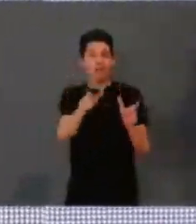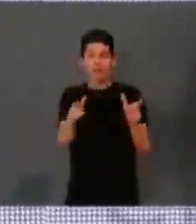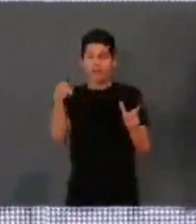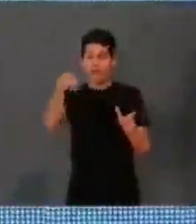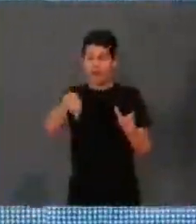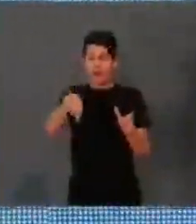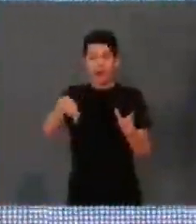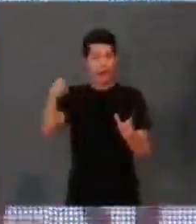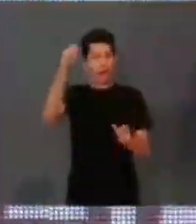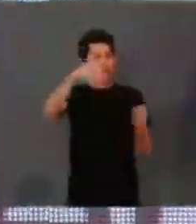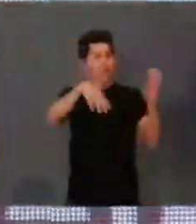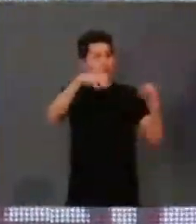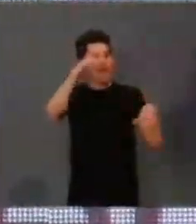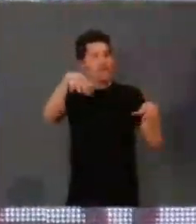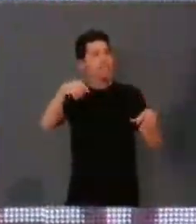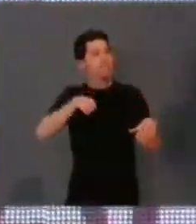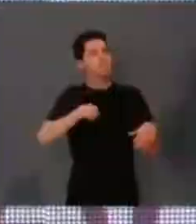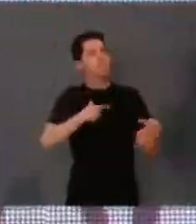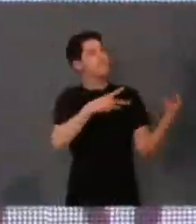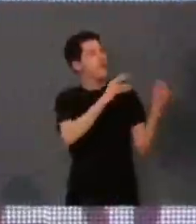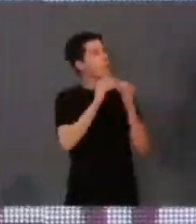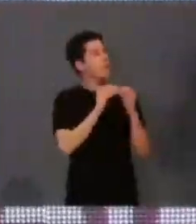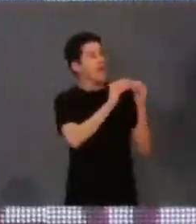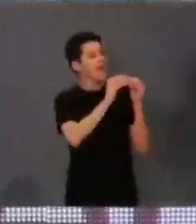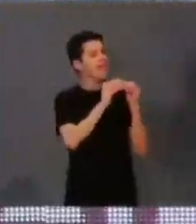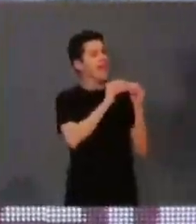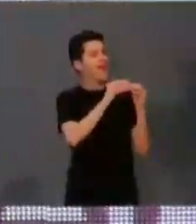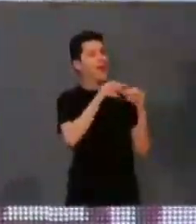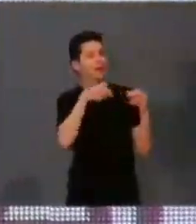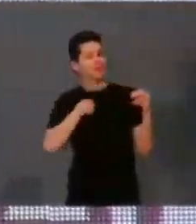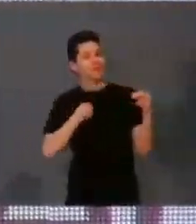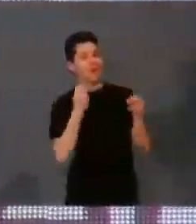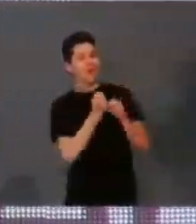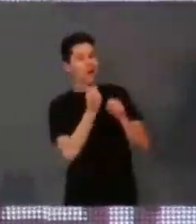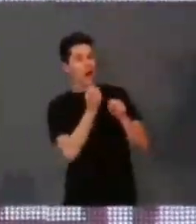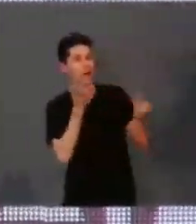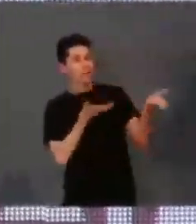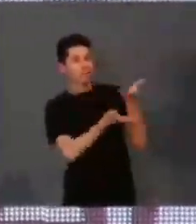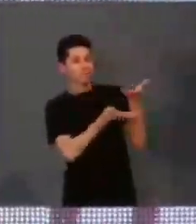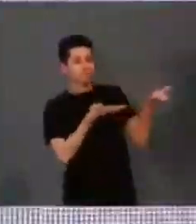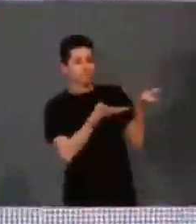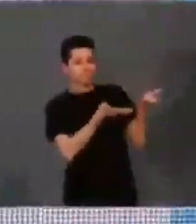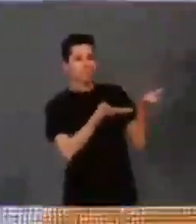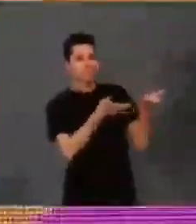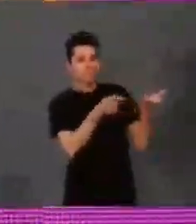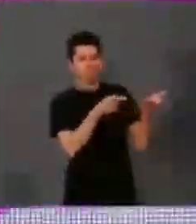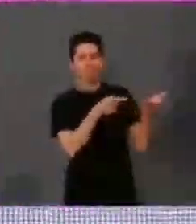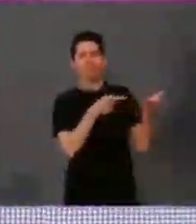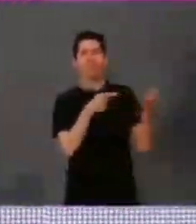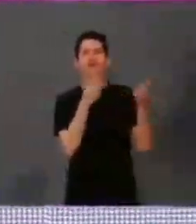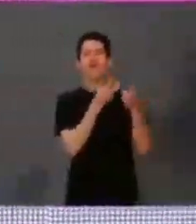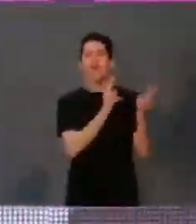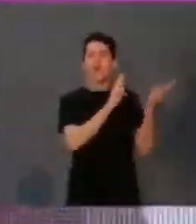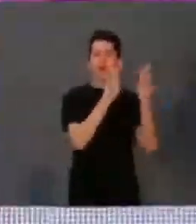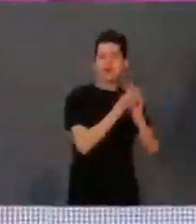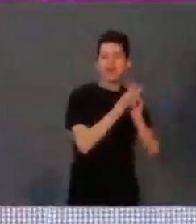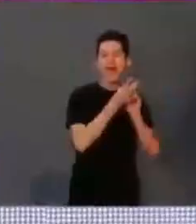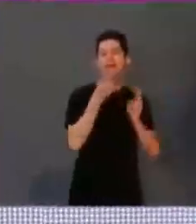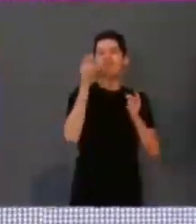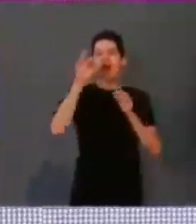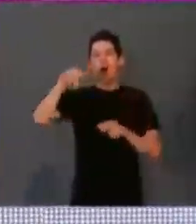si tenemos colegas contrapartes con las que venimos trabajando desde unicef y de ufa investigadores